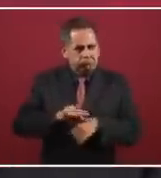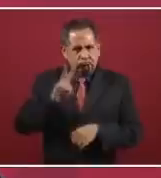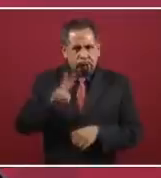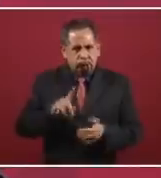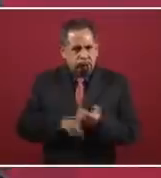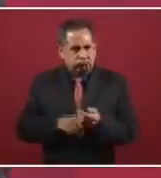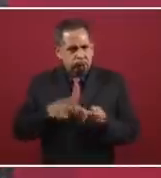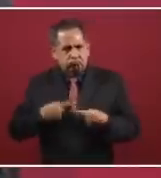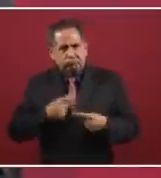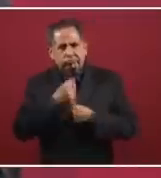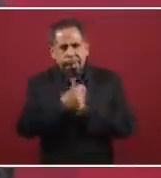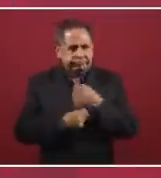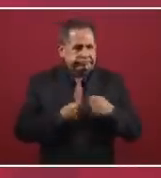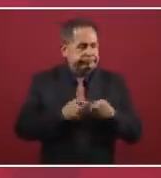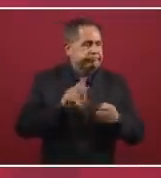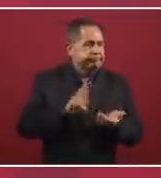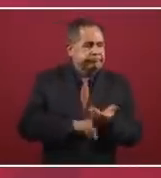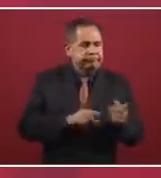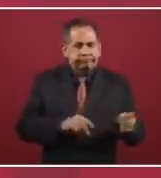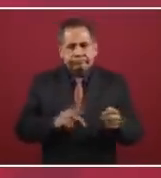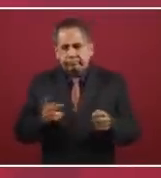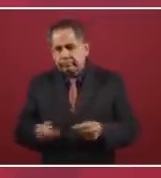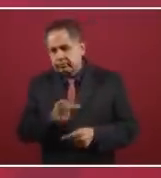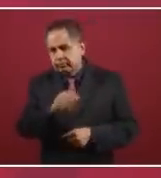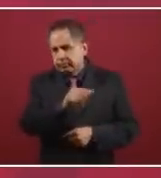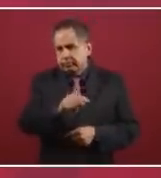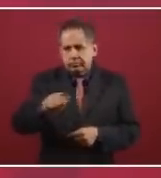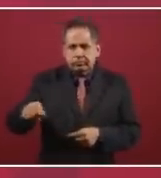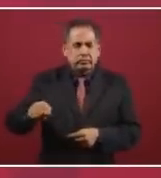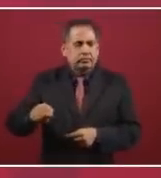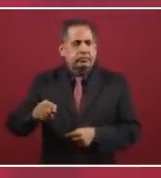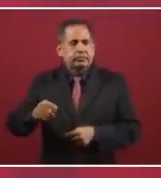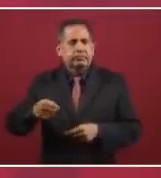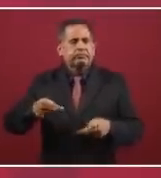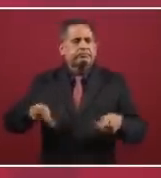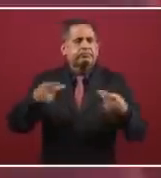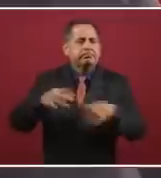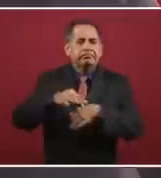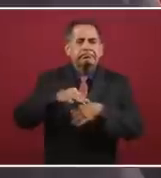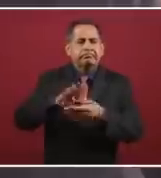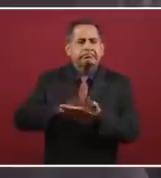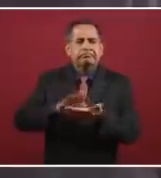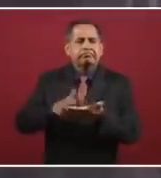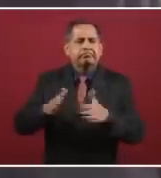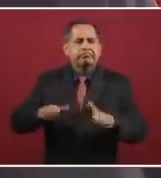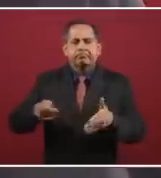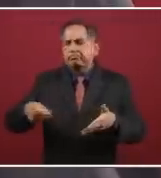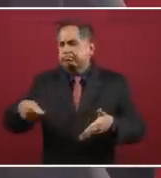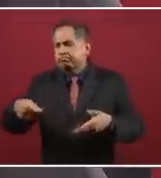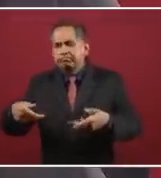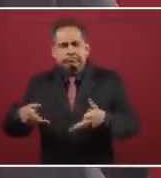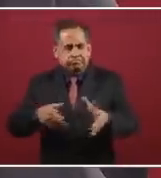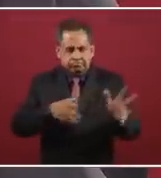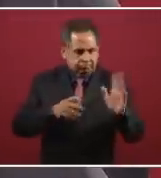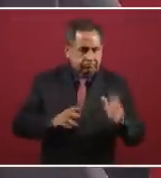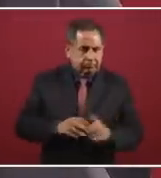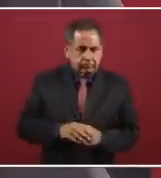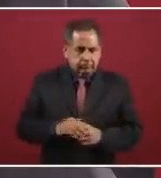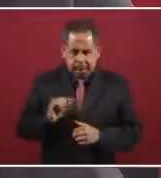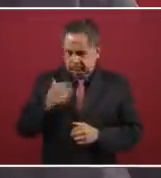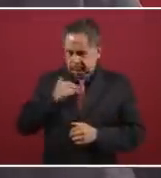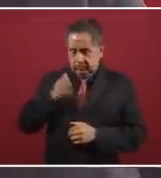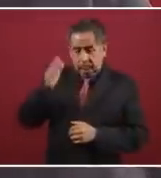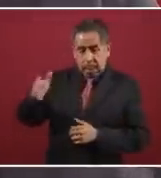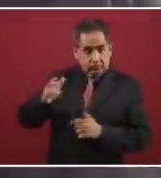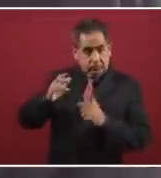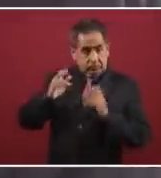de las tiendas, les pregunto a los carniceros. Hace poco fui a